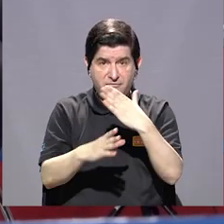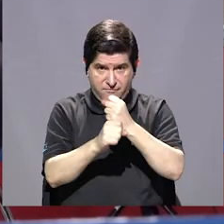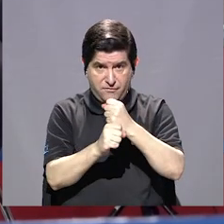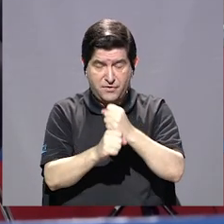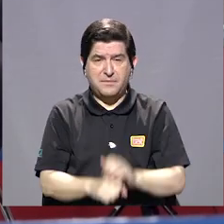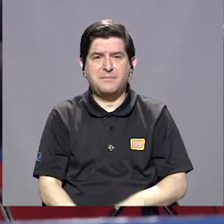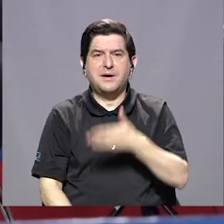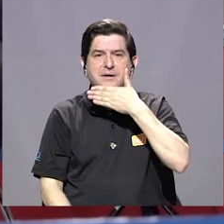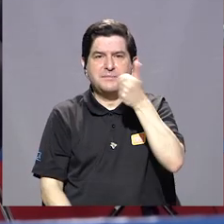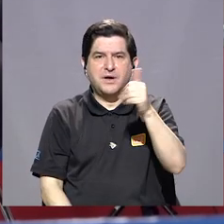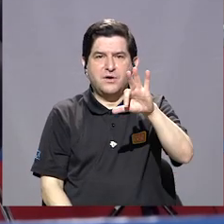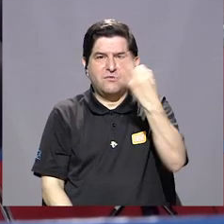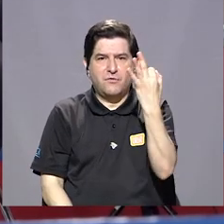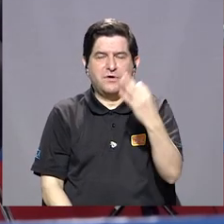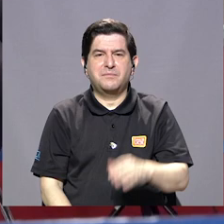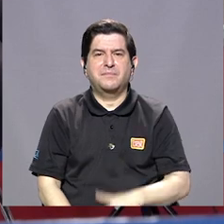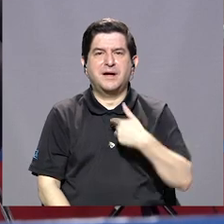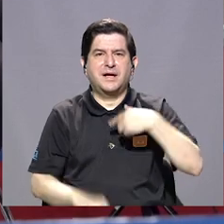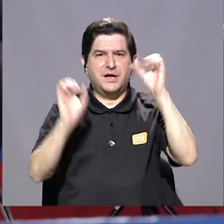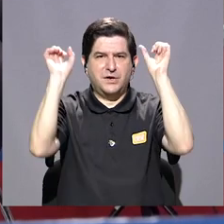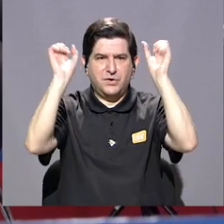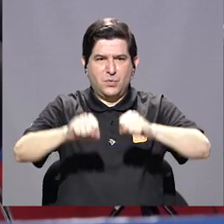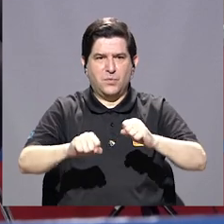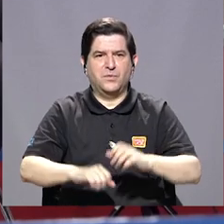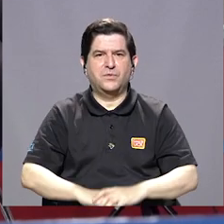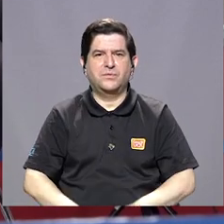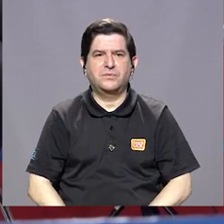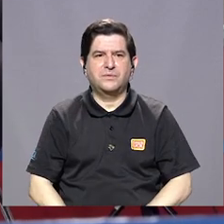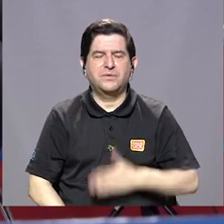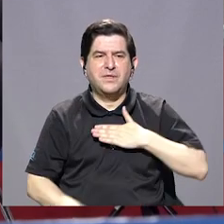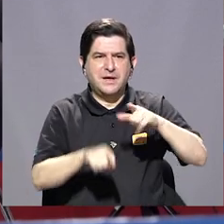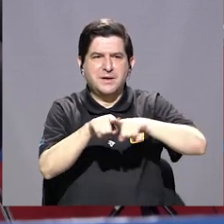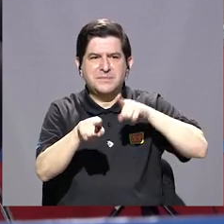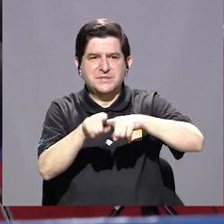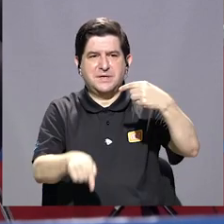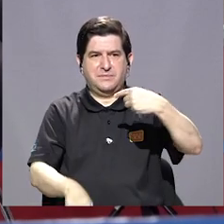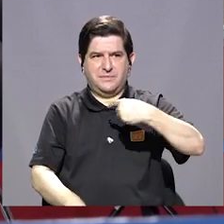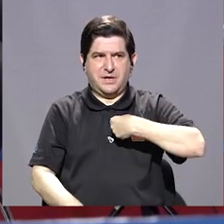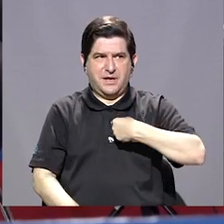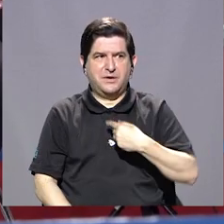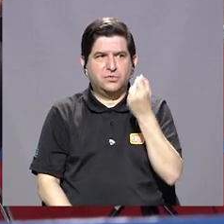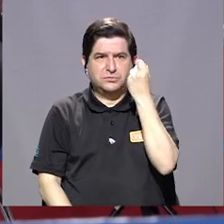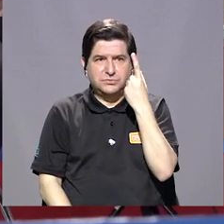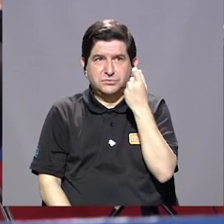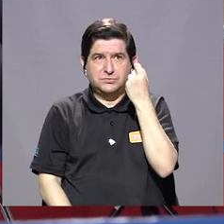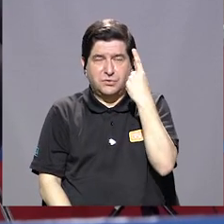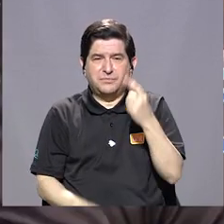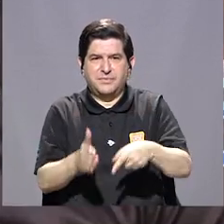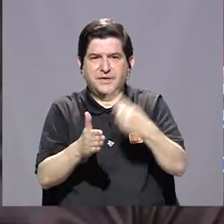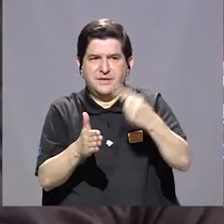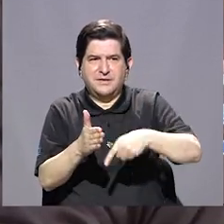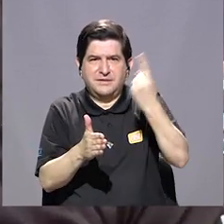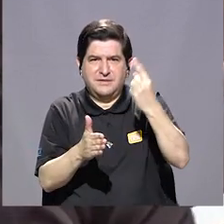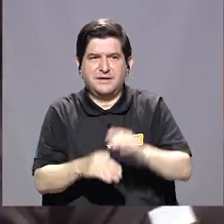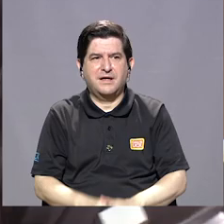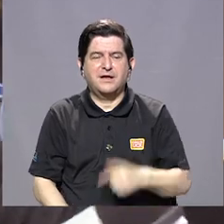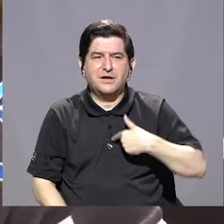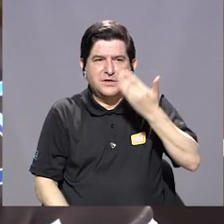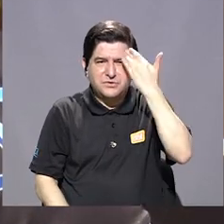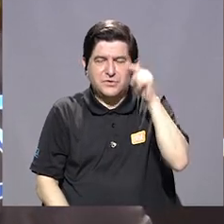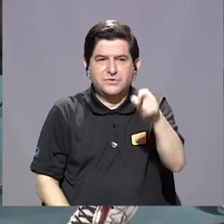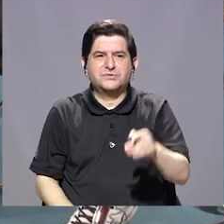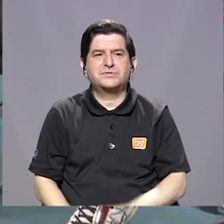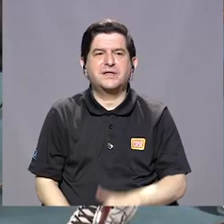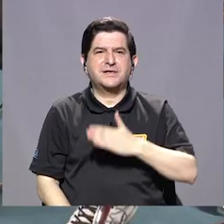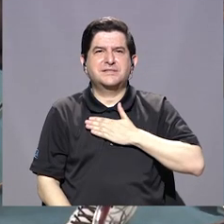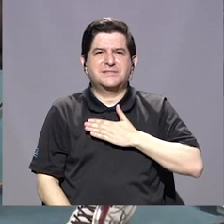de la mejor manera que pude y creo que mis hermanos y yo hemos llegado a un entendimiento de eso. A veces yo digo, yo no sé cómo ustedes me